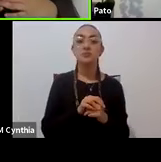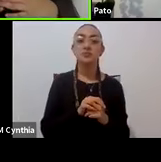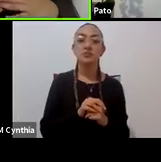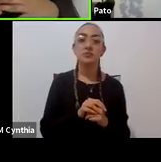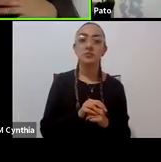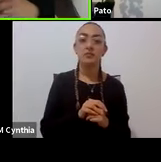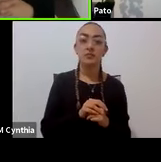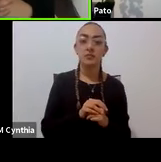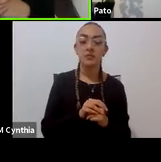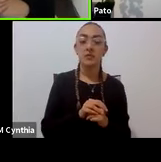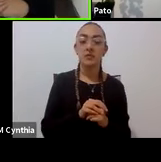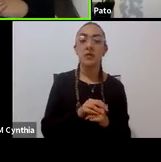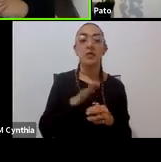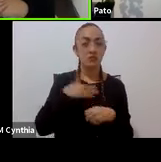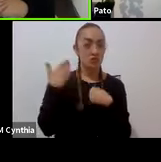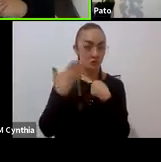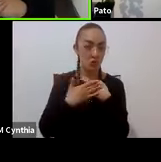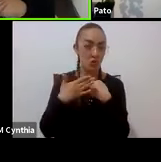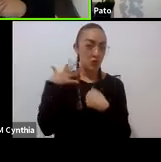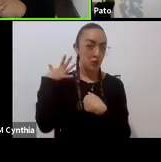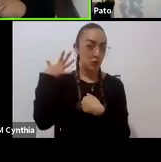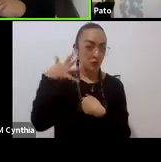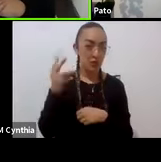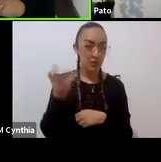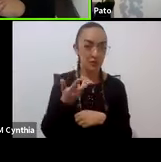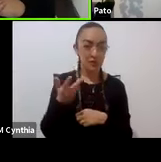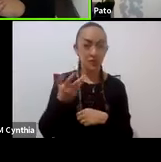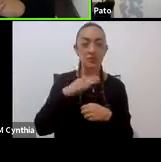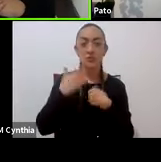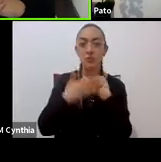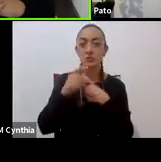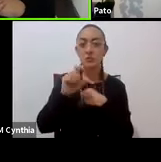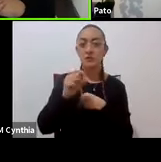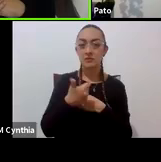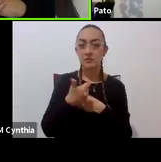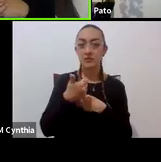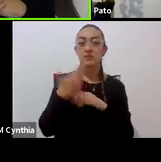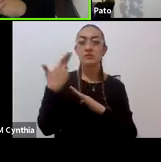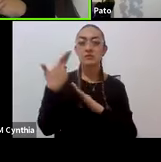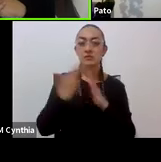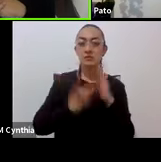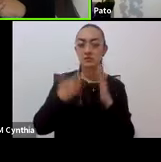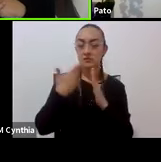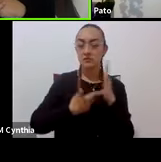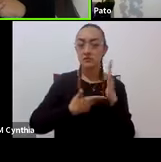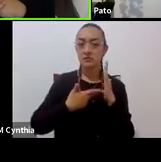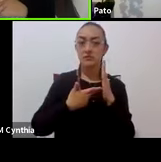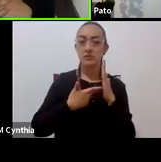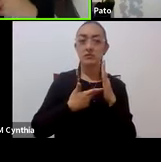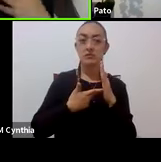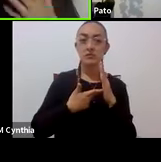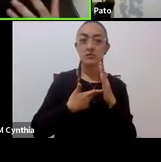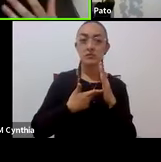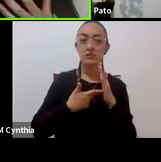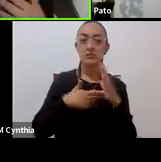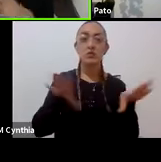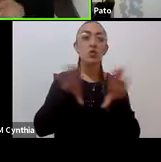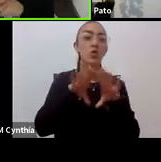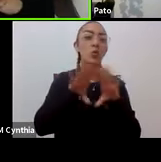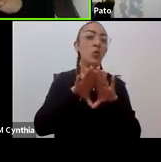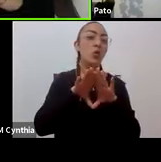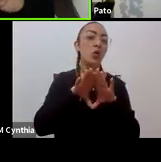vamos a hacer. Este 26 tenemos el primer taller de cómo utilizar cuentos como herramienta